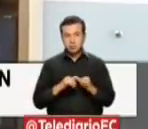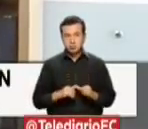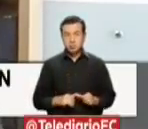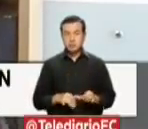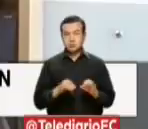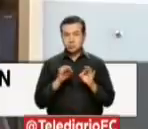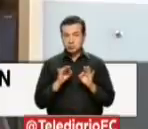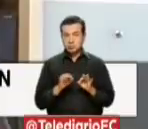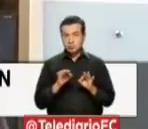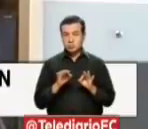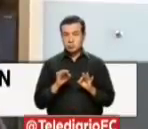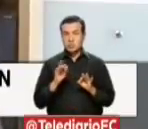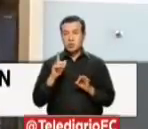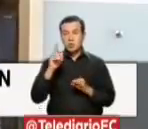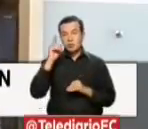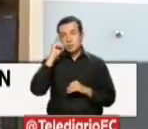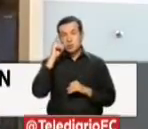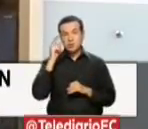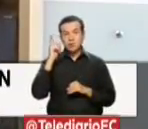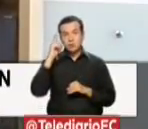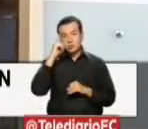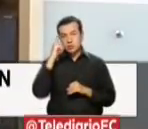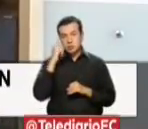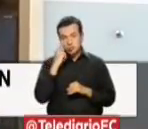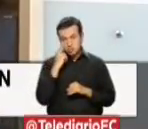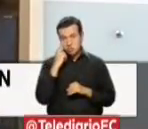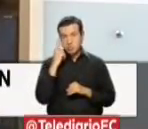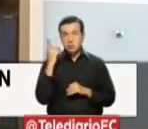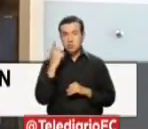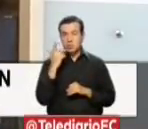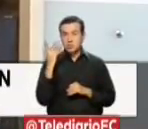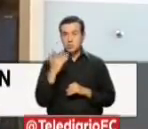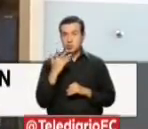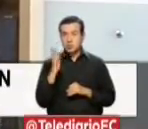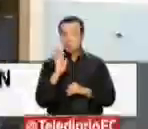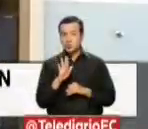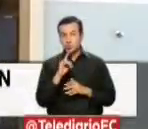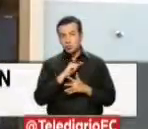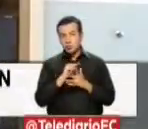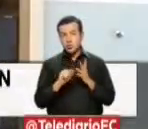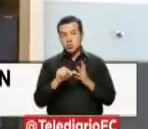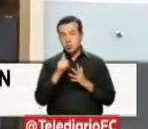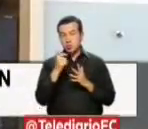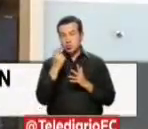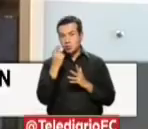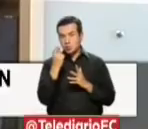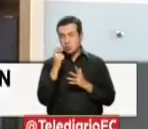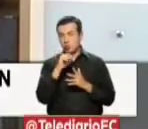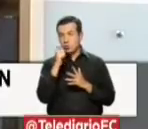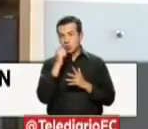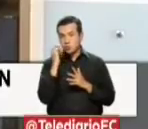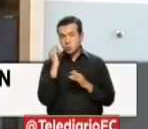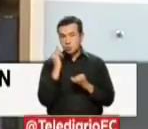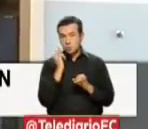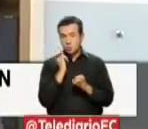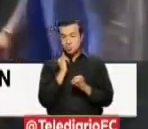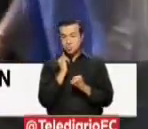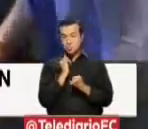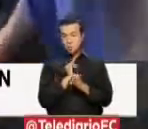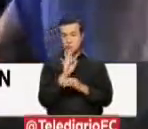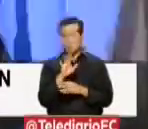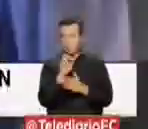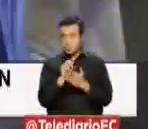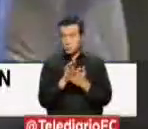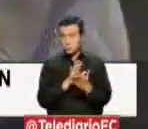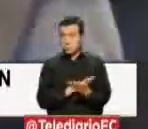crecimiento, sin que el Estado tenga que estar buscando sus otros ingresos petroleros o de impuestos para financiar esos proyectos.